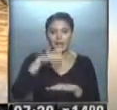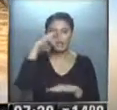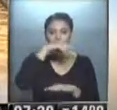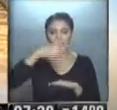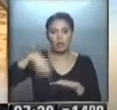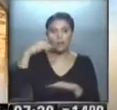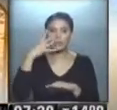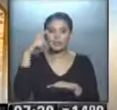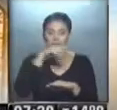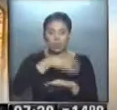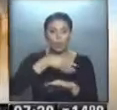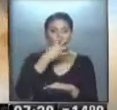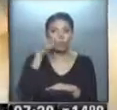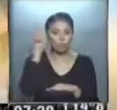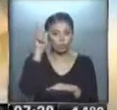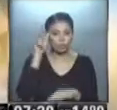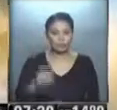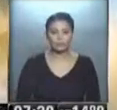entre 47 y 48.